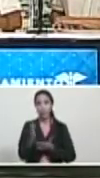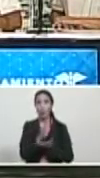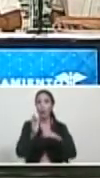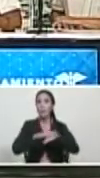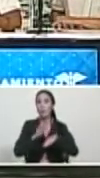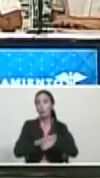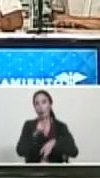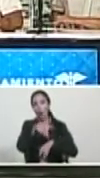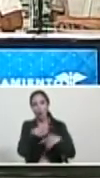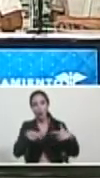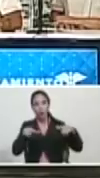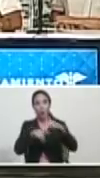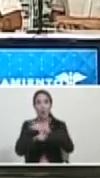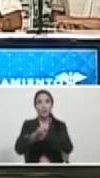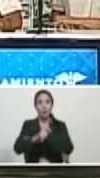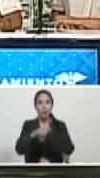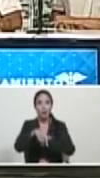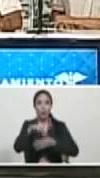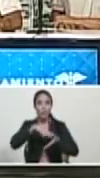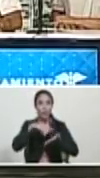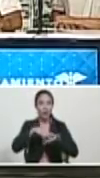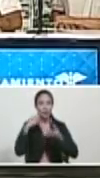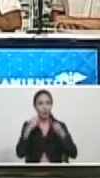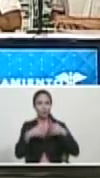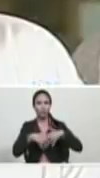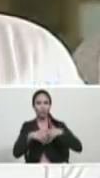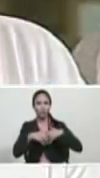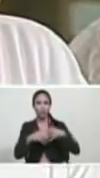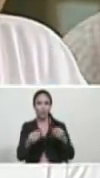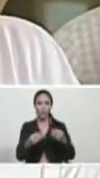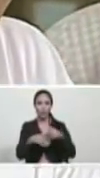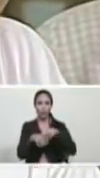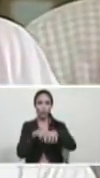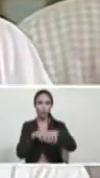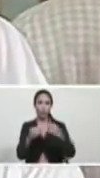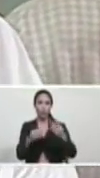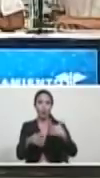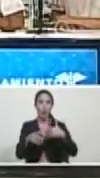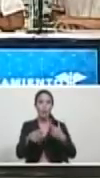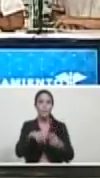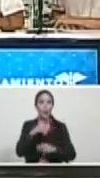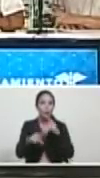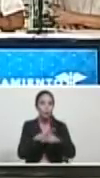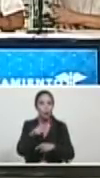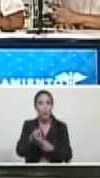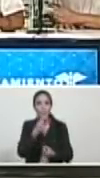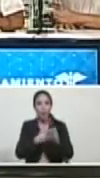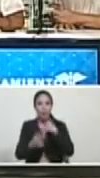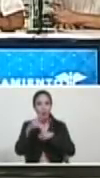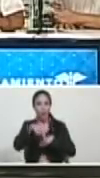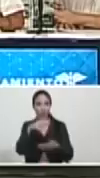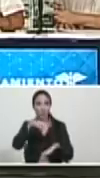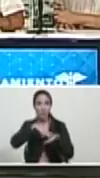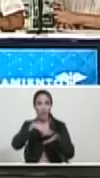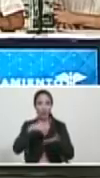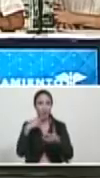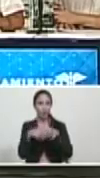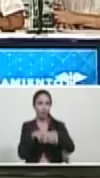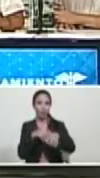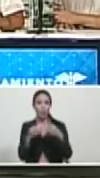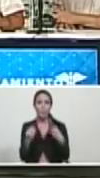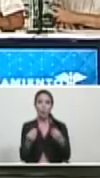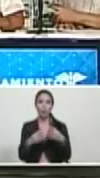está la gran mayoría de las empresas productoras de fármacos del país. Las tiene en el estado Miranda.